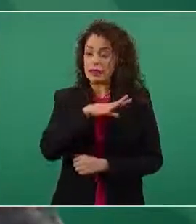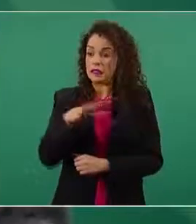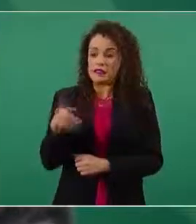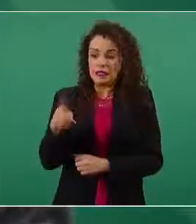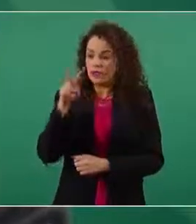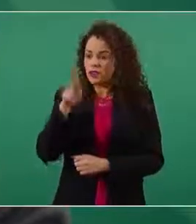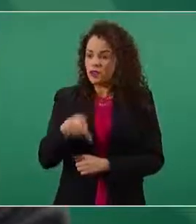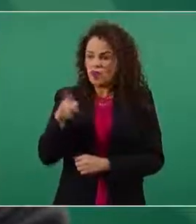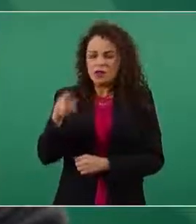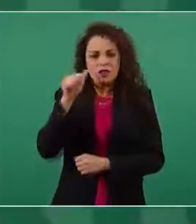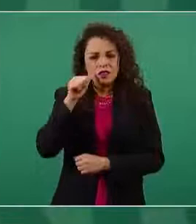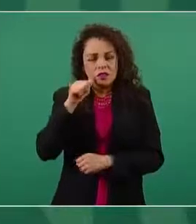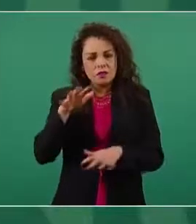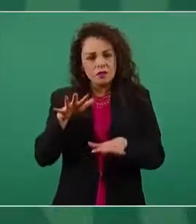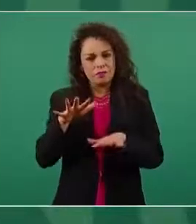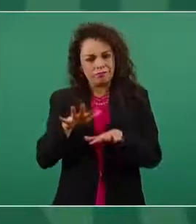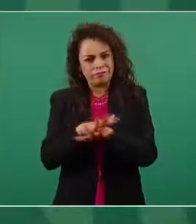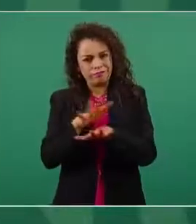distorsionan